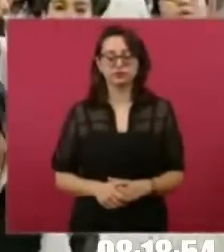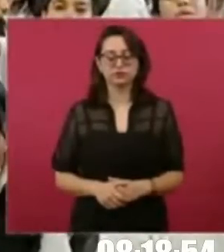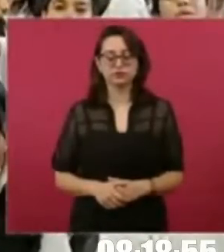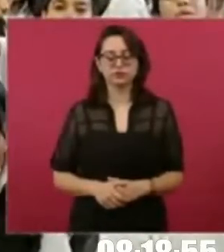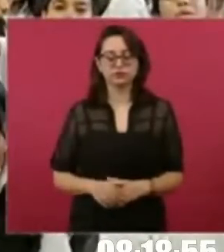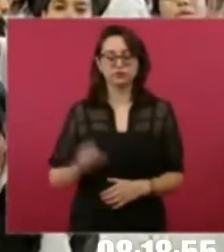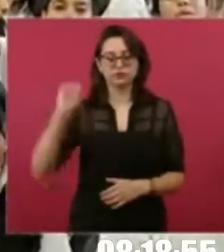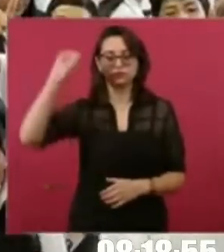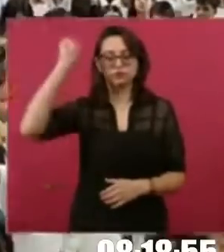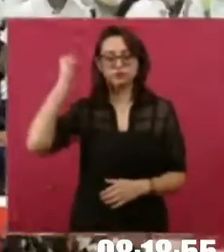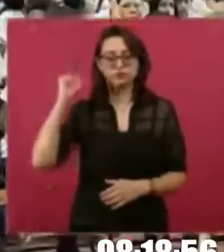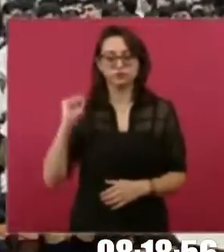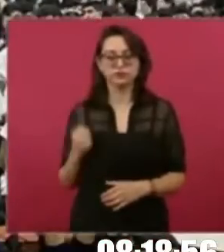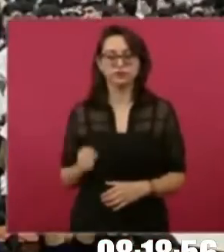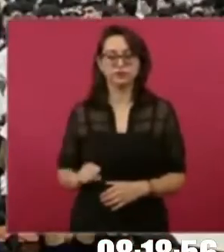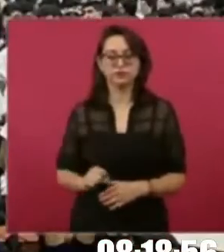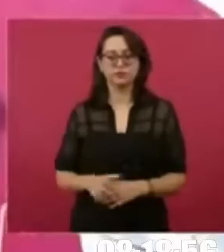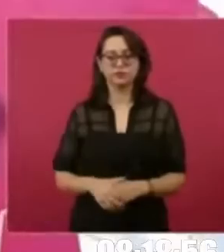Sinaloa